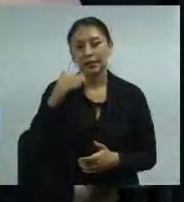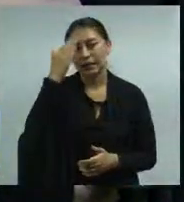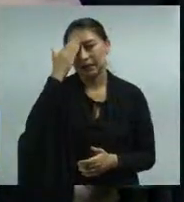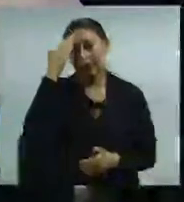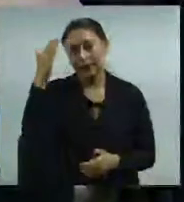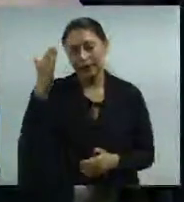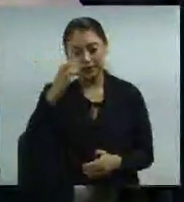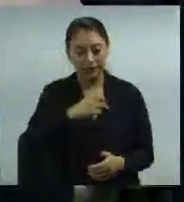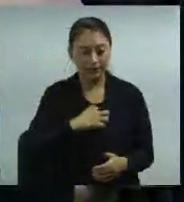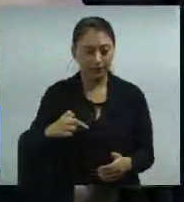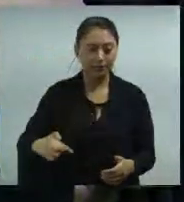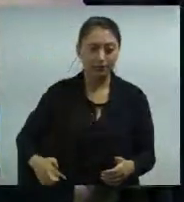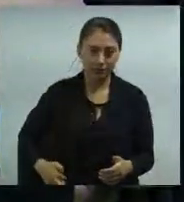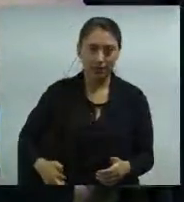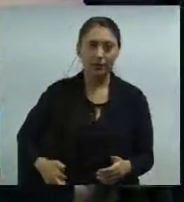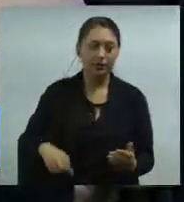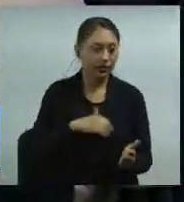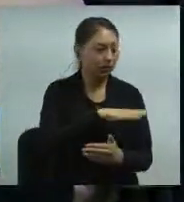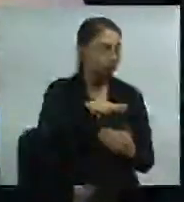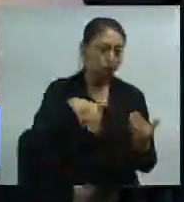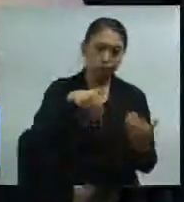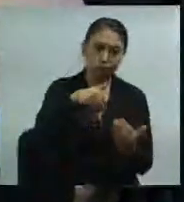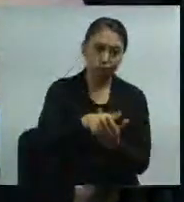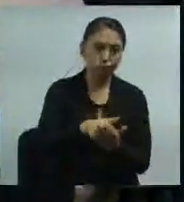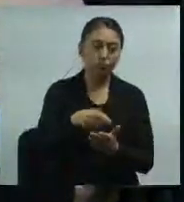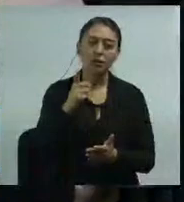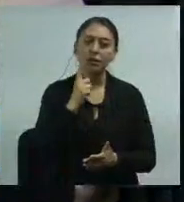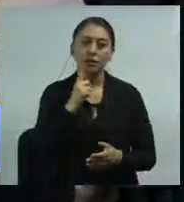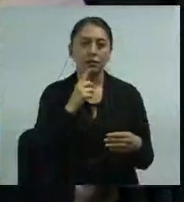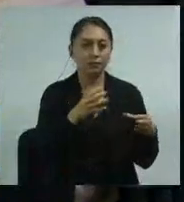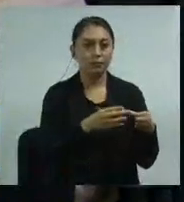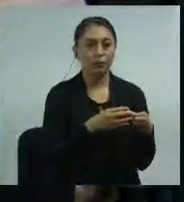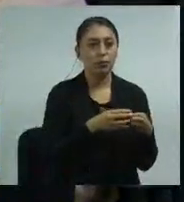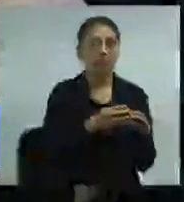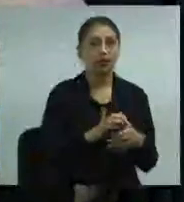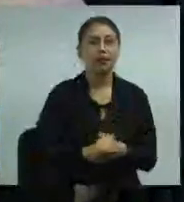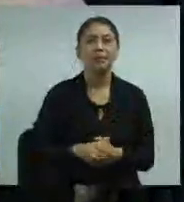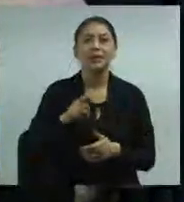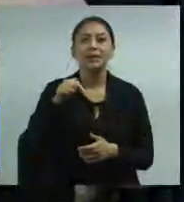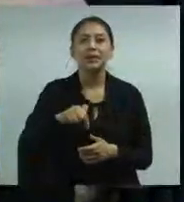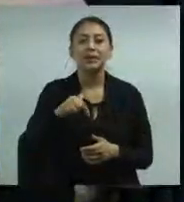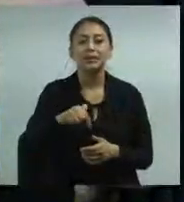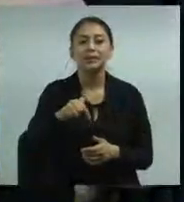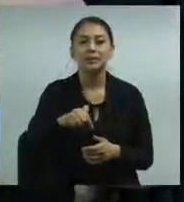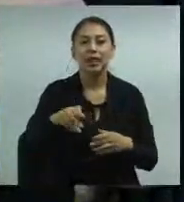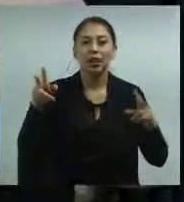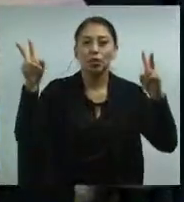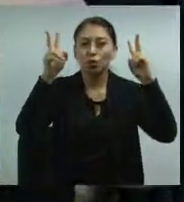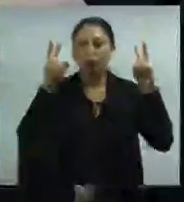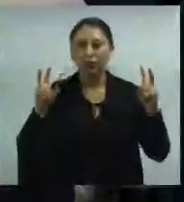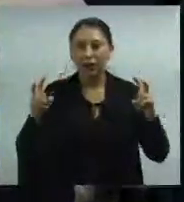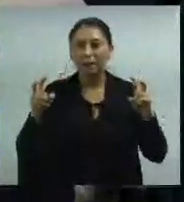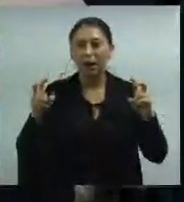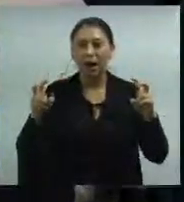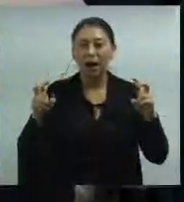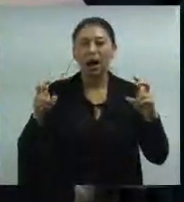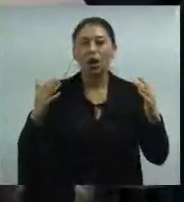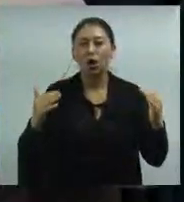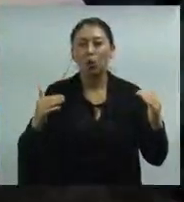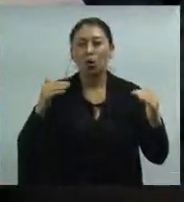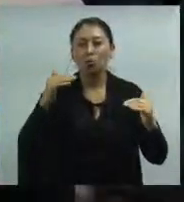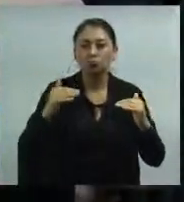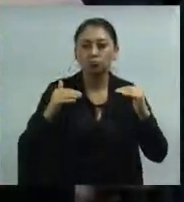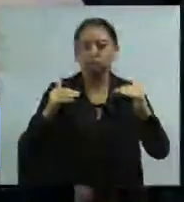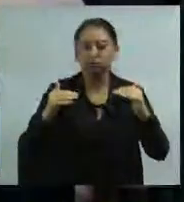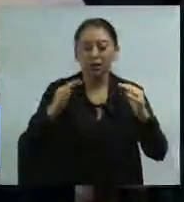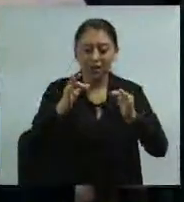Gracias, presidente, compañeros y compañeras jefes de bloque. Yo creo que este es un tema finalmente estructural, porque es un tema de